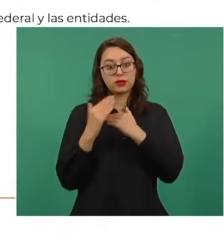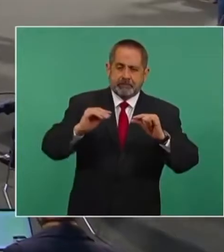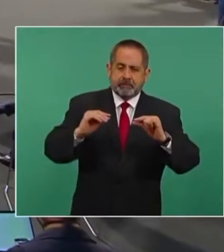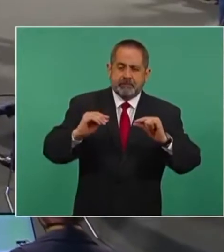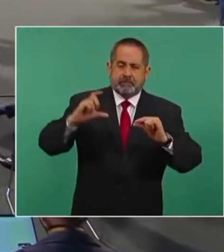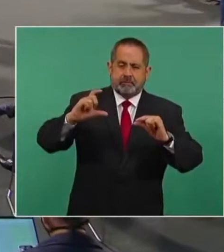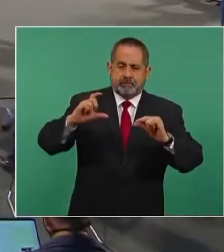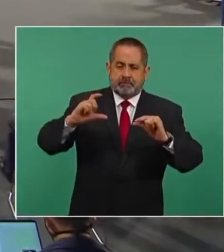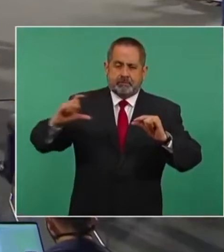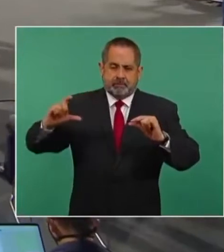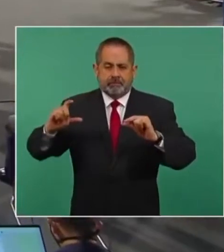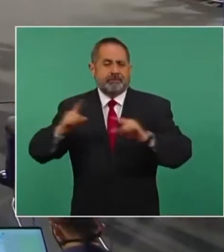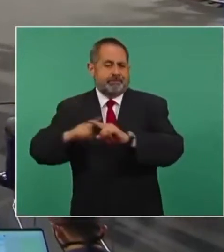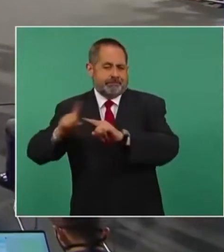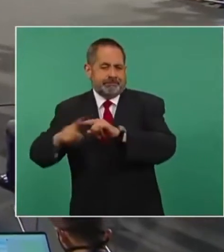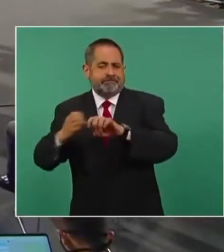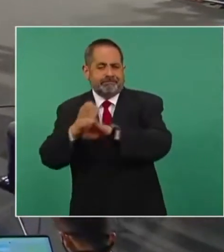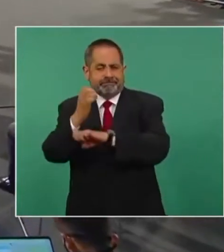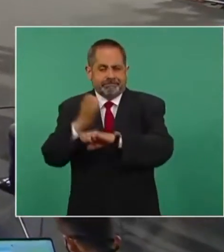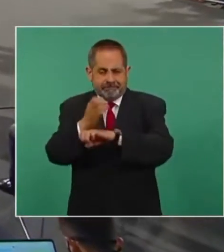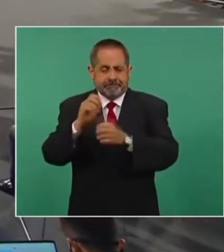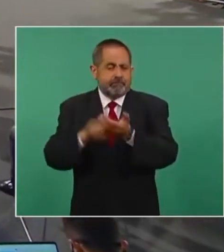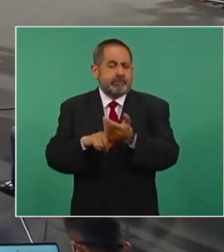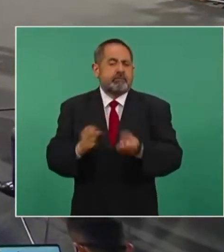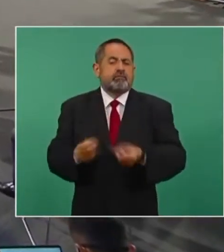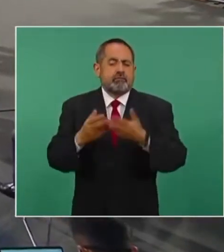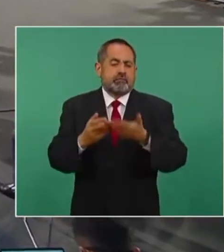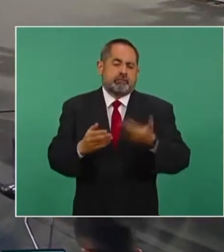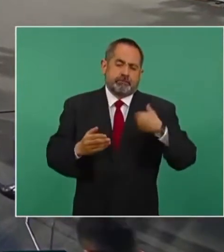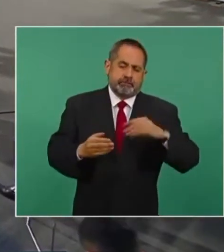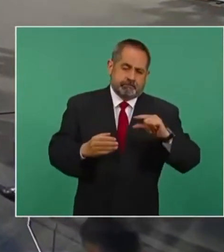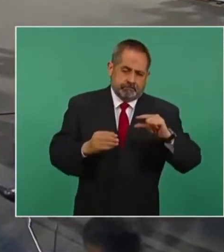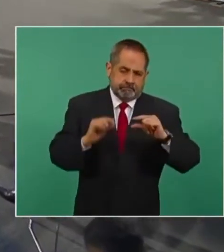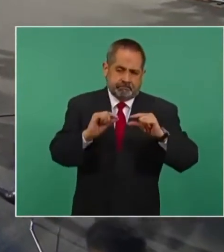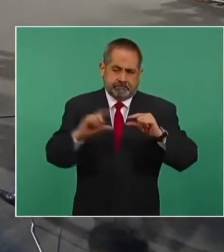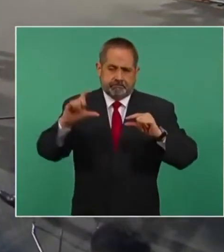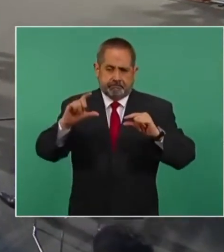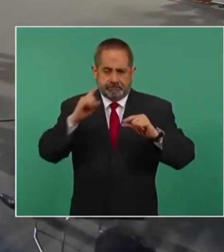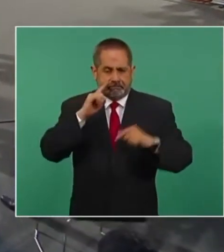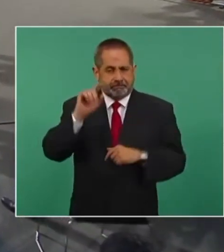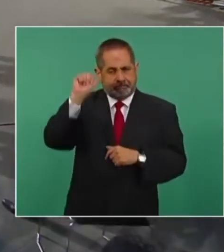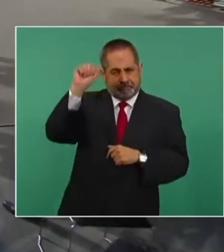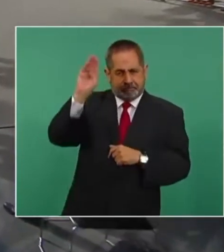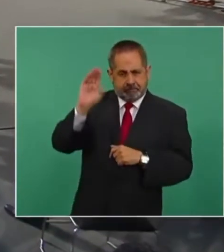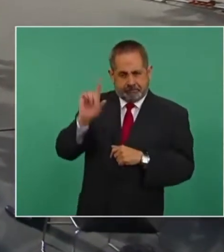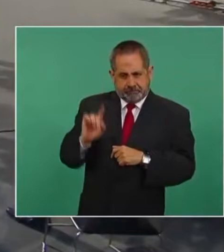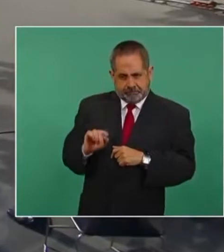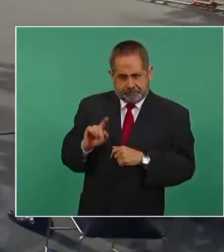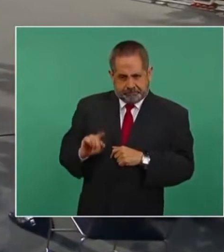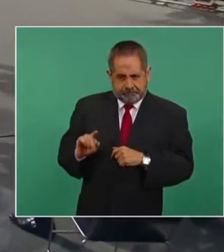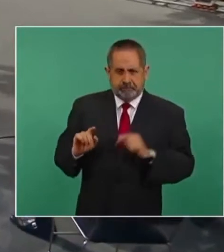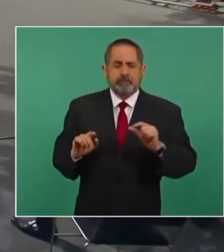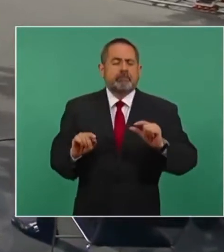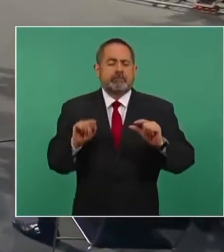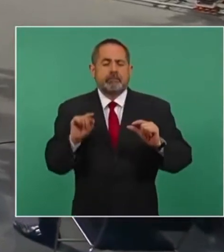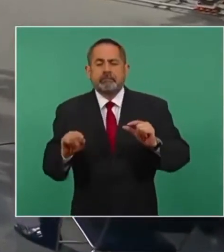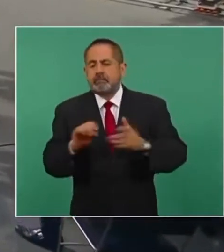caiga. Bueno, todas las entidades federativas, como mencionaba, están en orden alfabético. Podemos ver, por